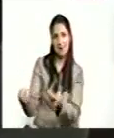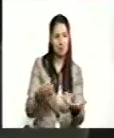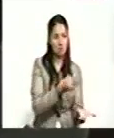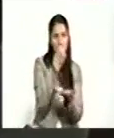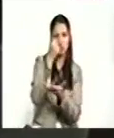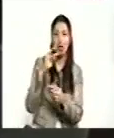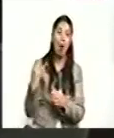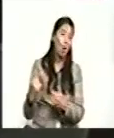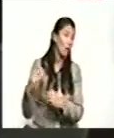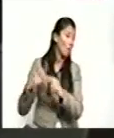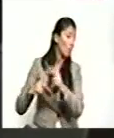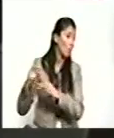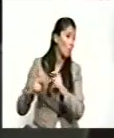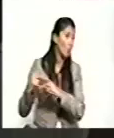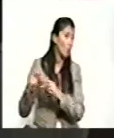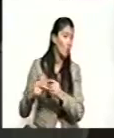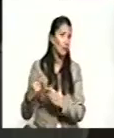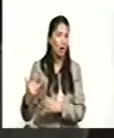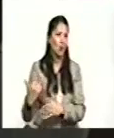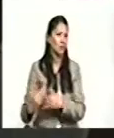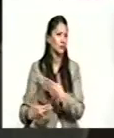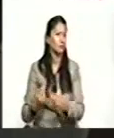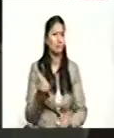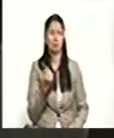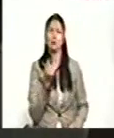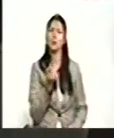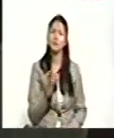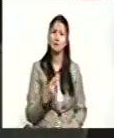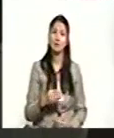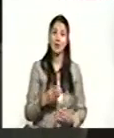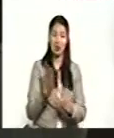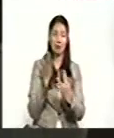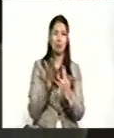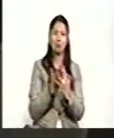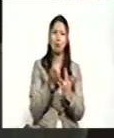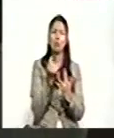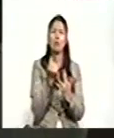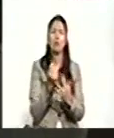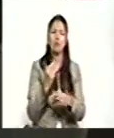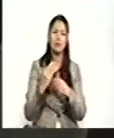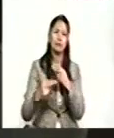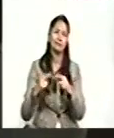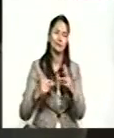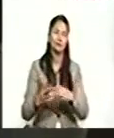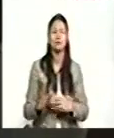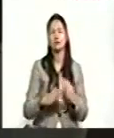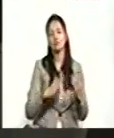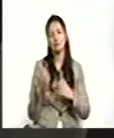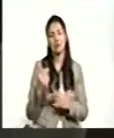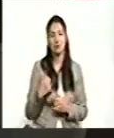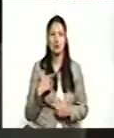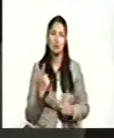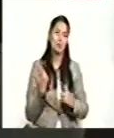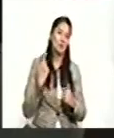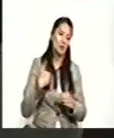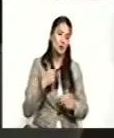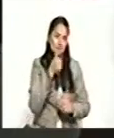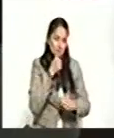construido una cuarta parte dimos los primeros pasos en la